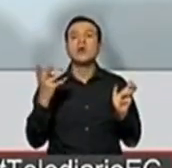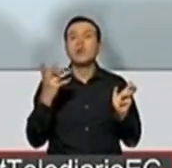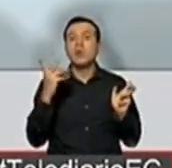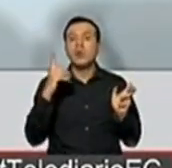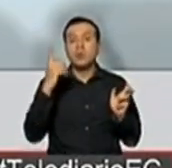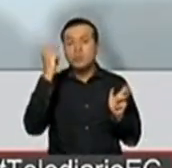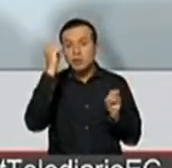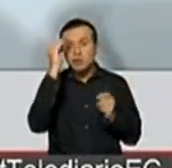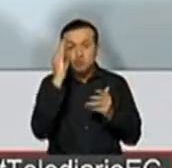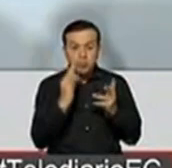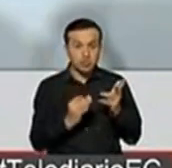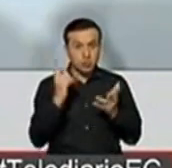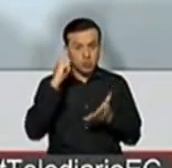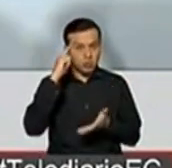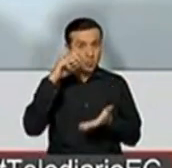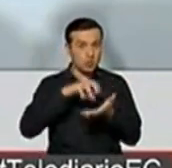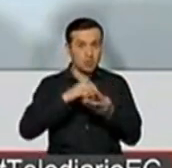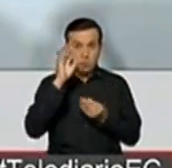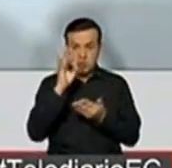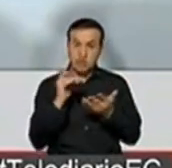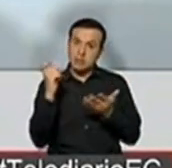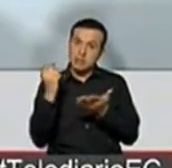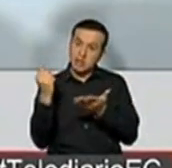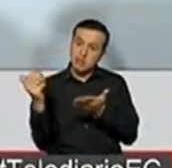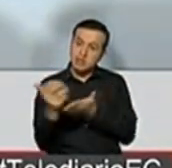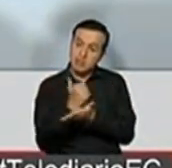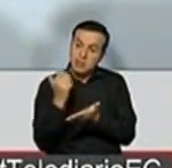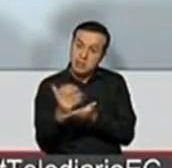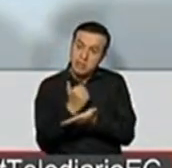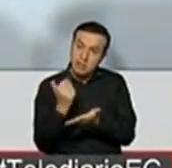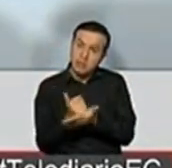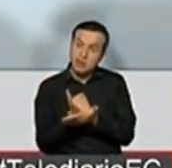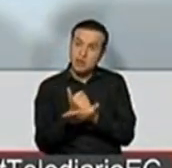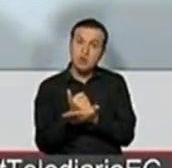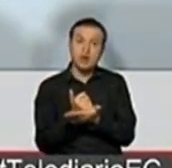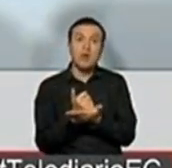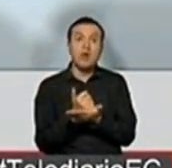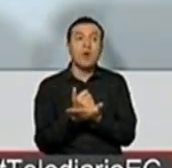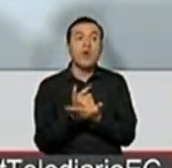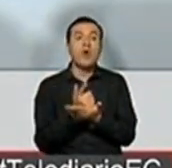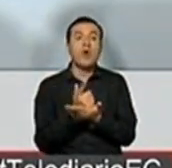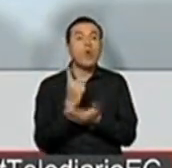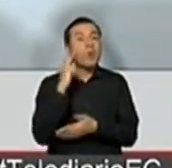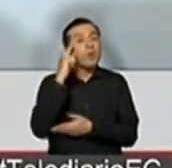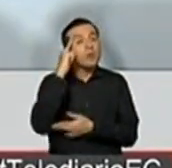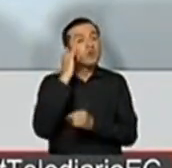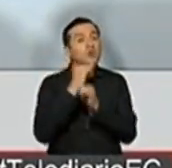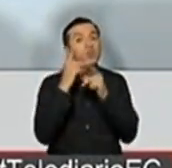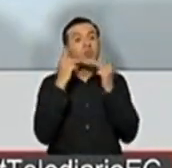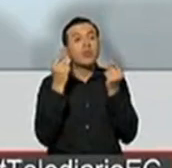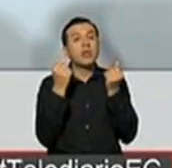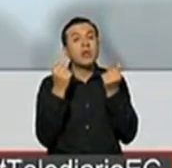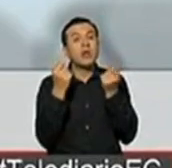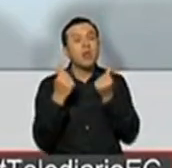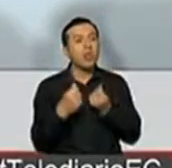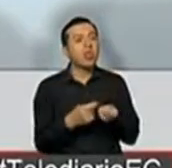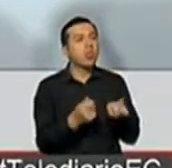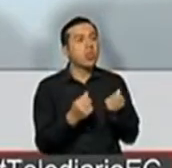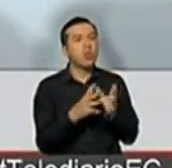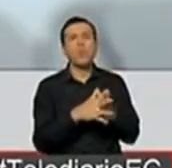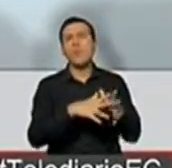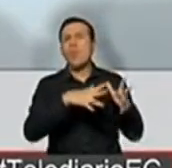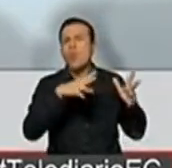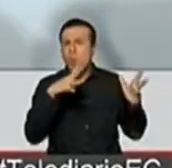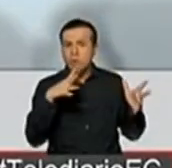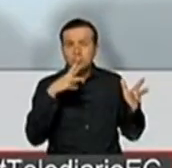el presupuesto del Estado. Es excesivo el gasto público. Entonces, la única manera es